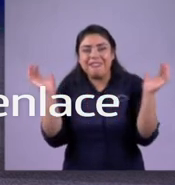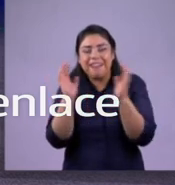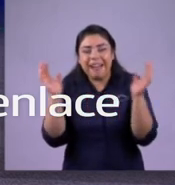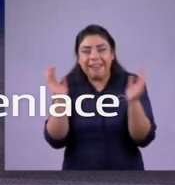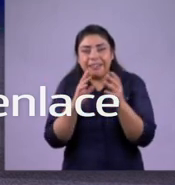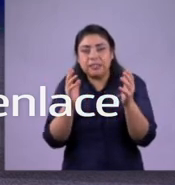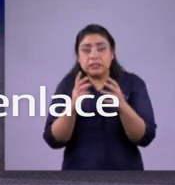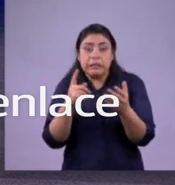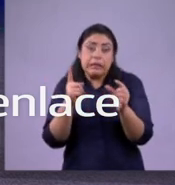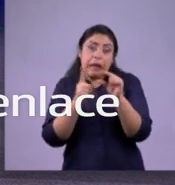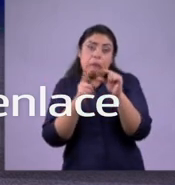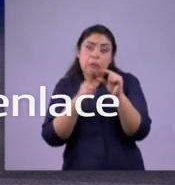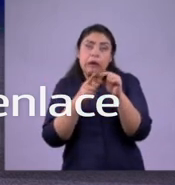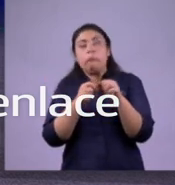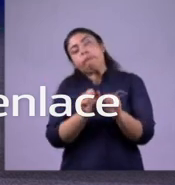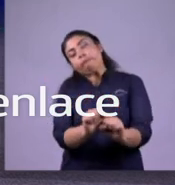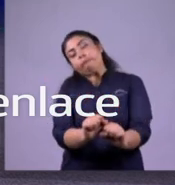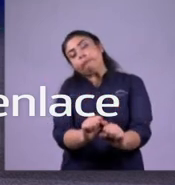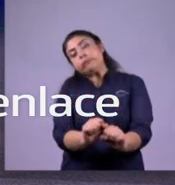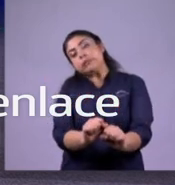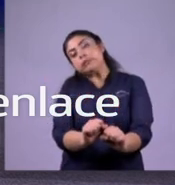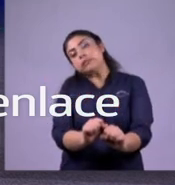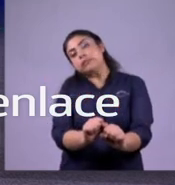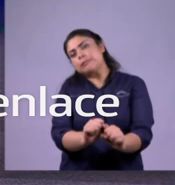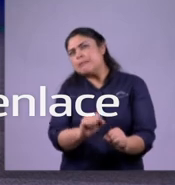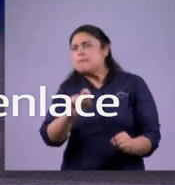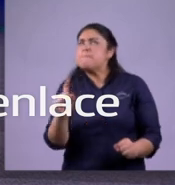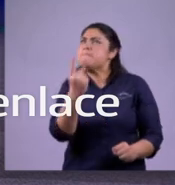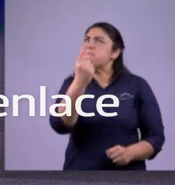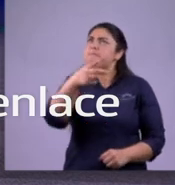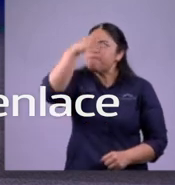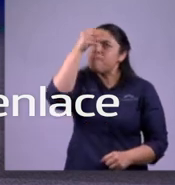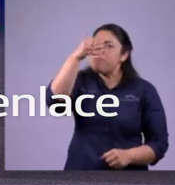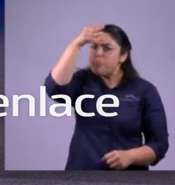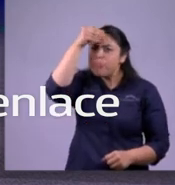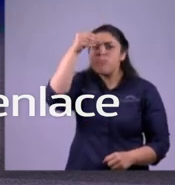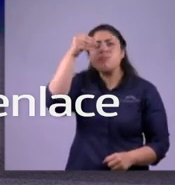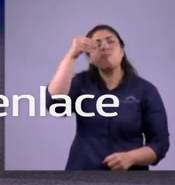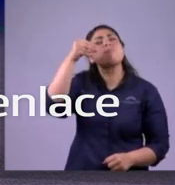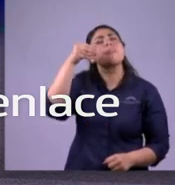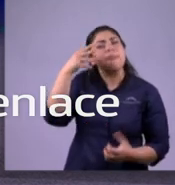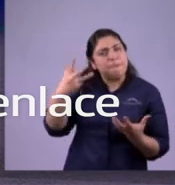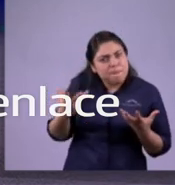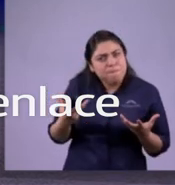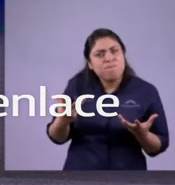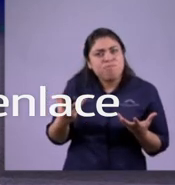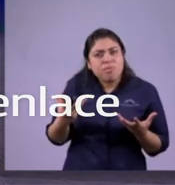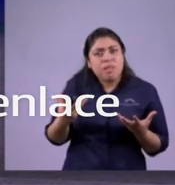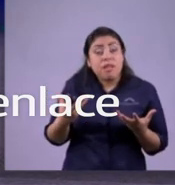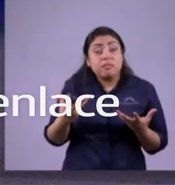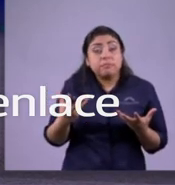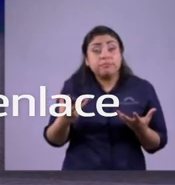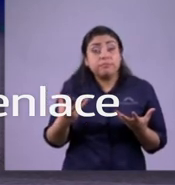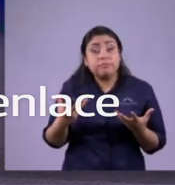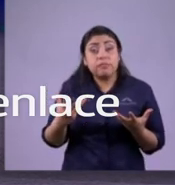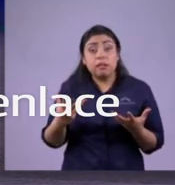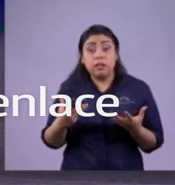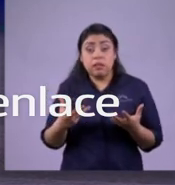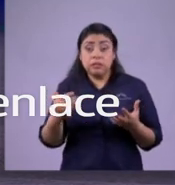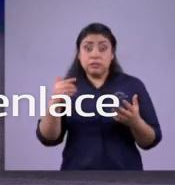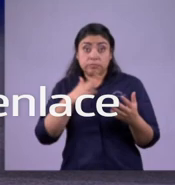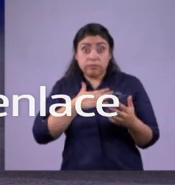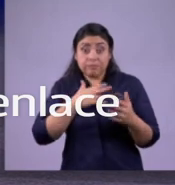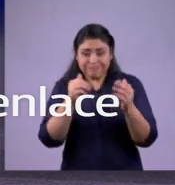tengo que aprender en las escrituras para poder dar fruto de toda palabra que me siembran es que no me debo